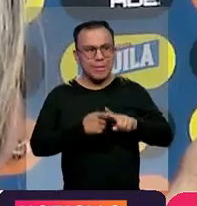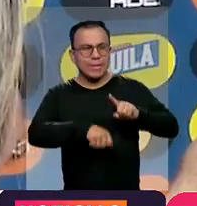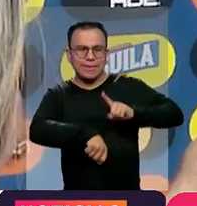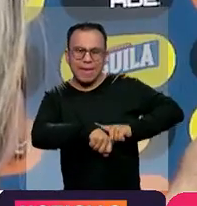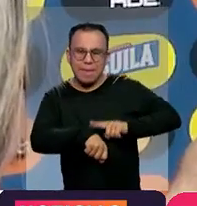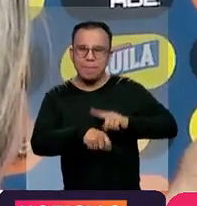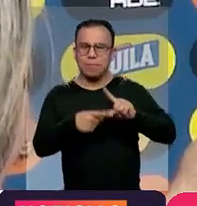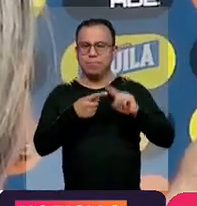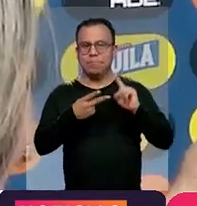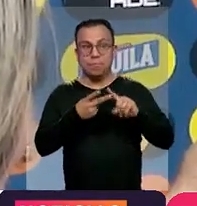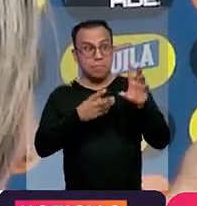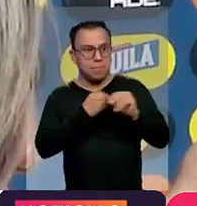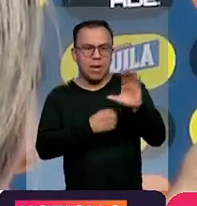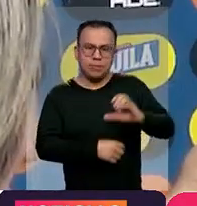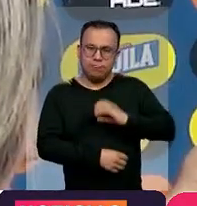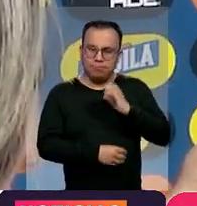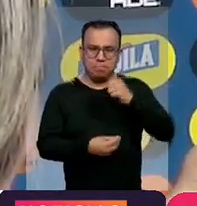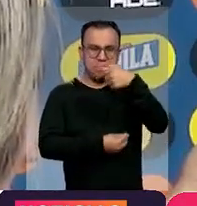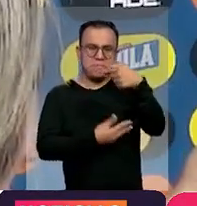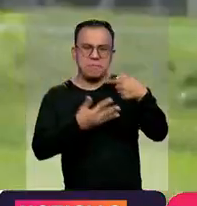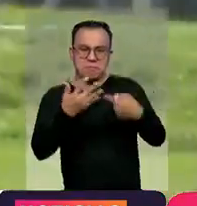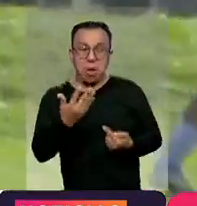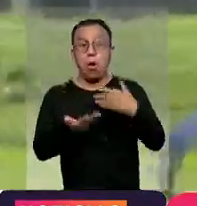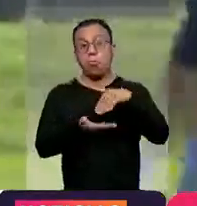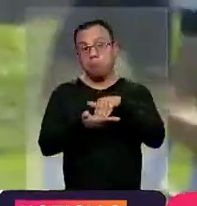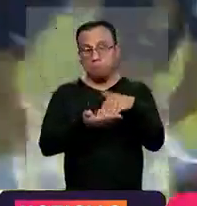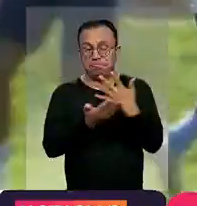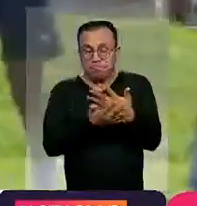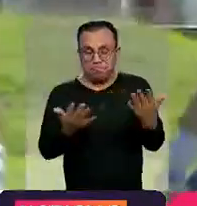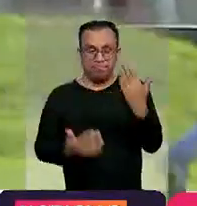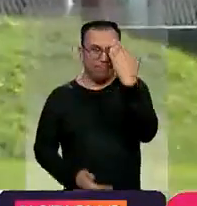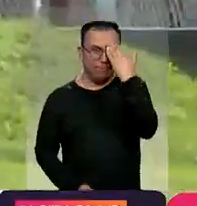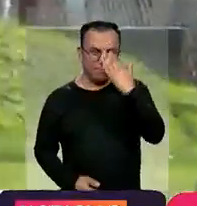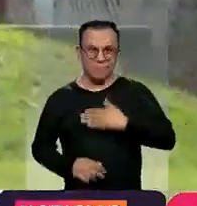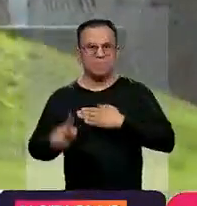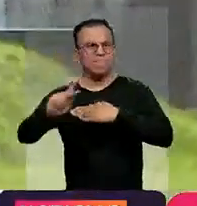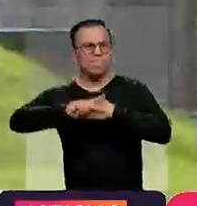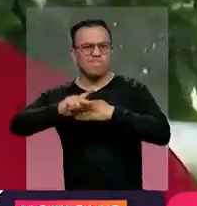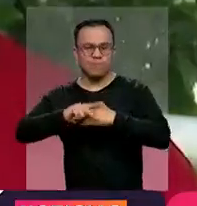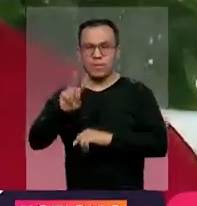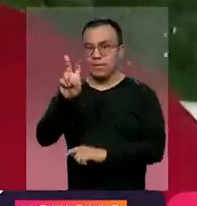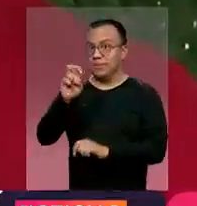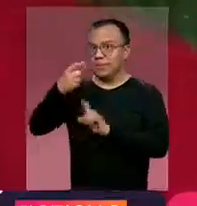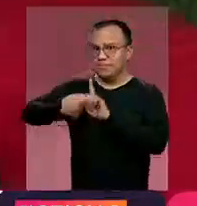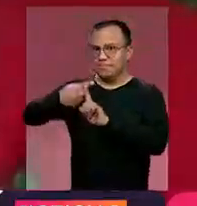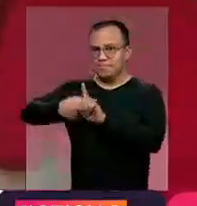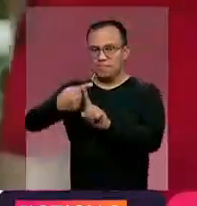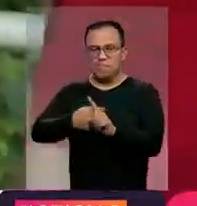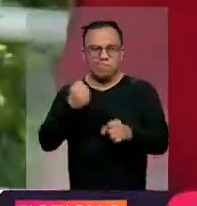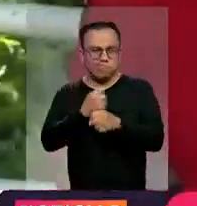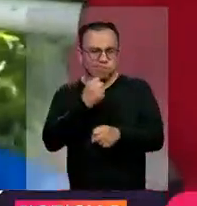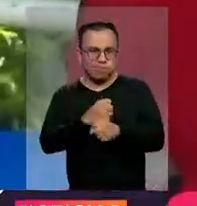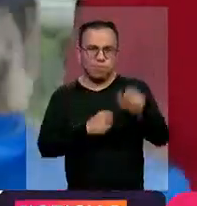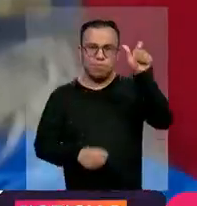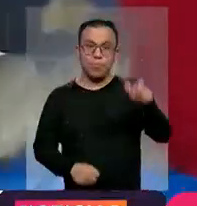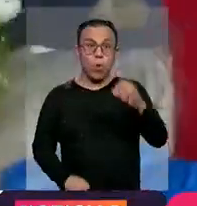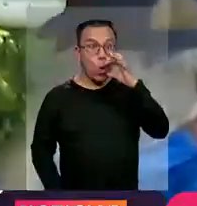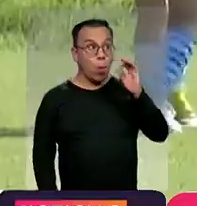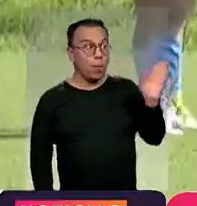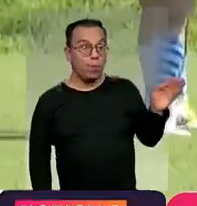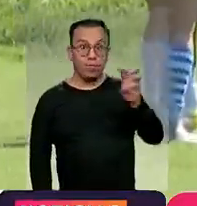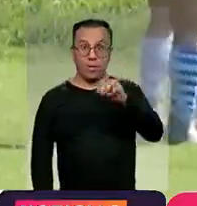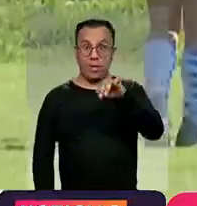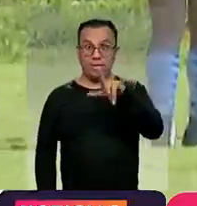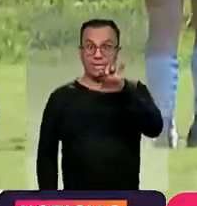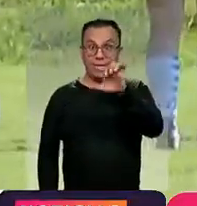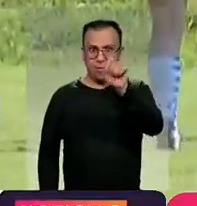momentos y las cualidades y las deficiencias también. Las jugadoras de Paraguay llevan 7 meses de trabajo con el entrenador Marcelo Frigueiro, con